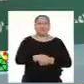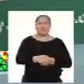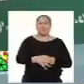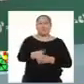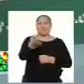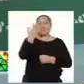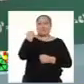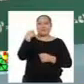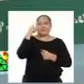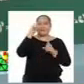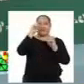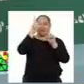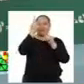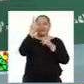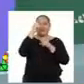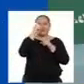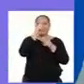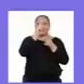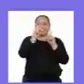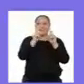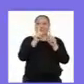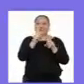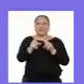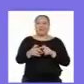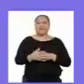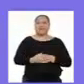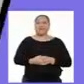Vamos con la primera pregunta.